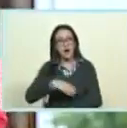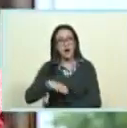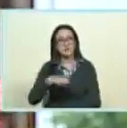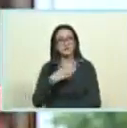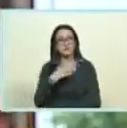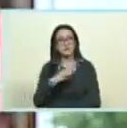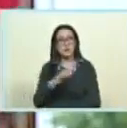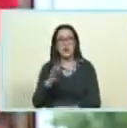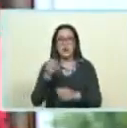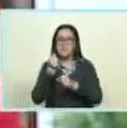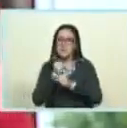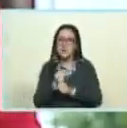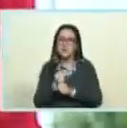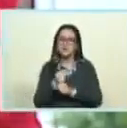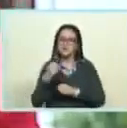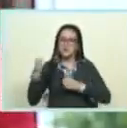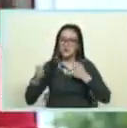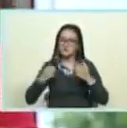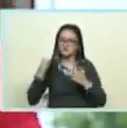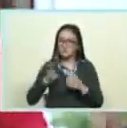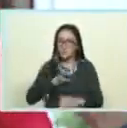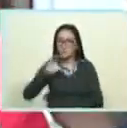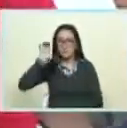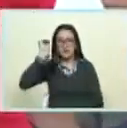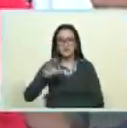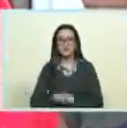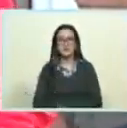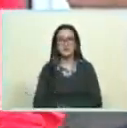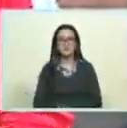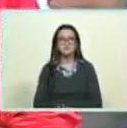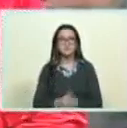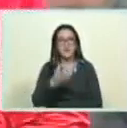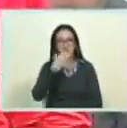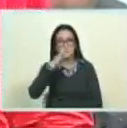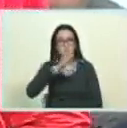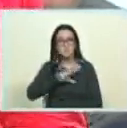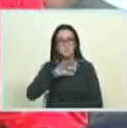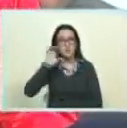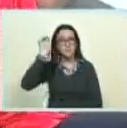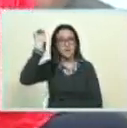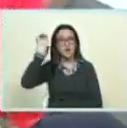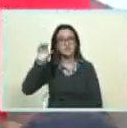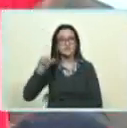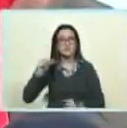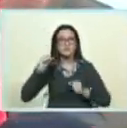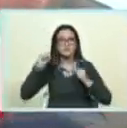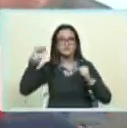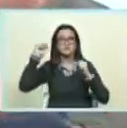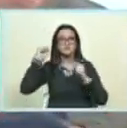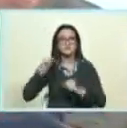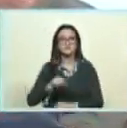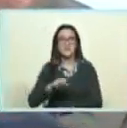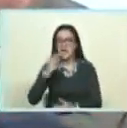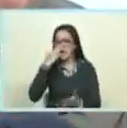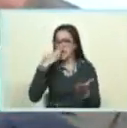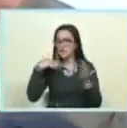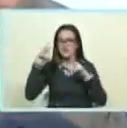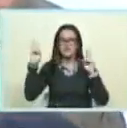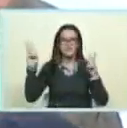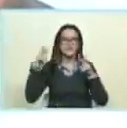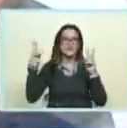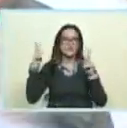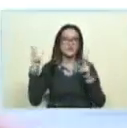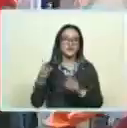la esperanza y la energía de la patria. Con el grito de la patria, digamos, ¡hasta la victoria